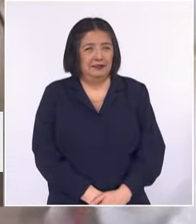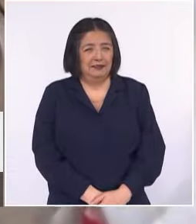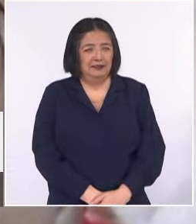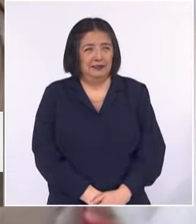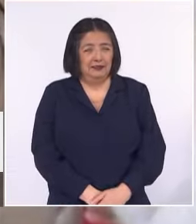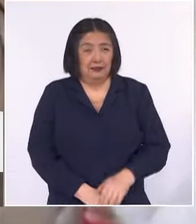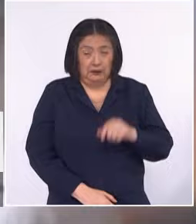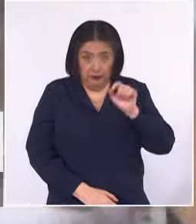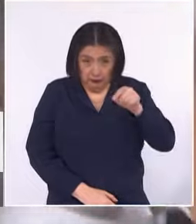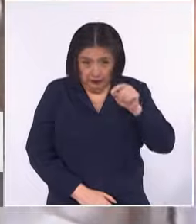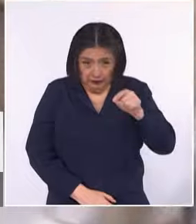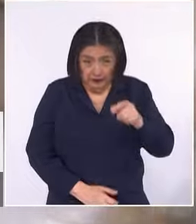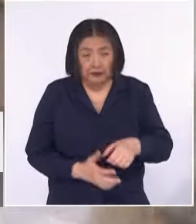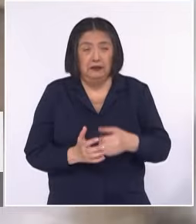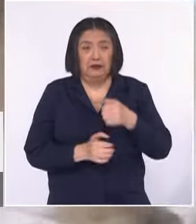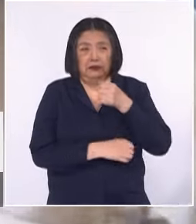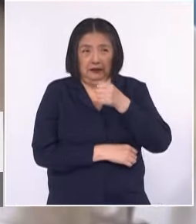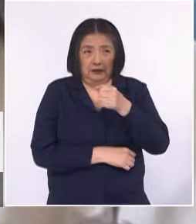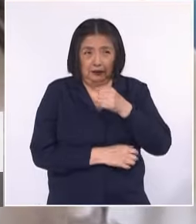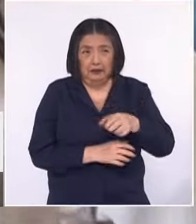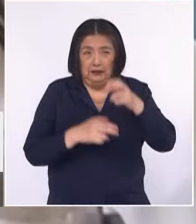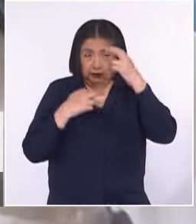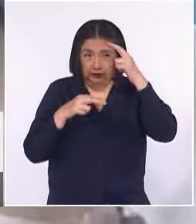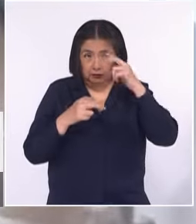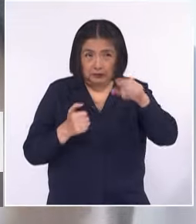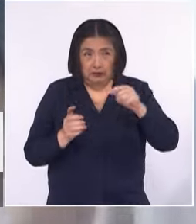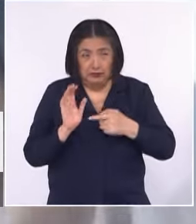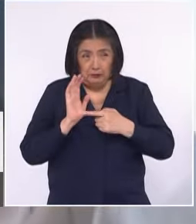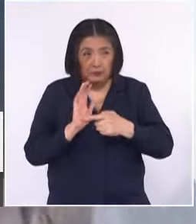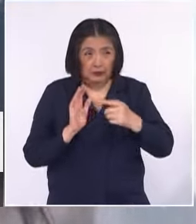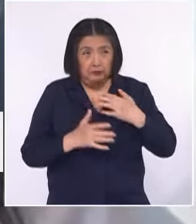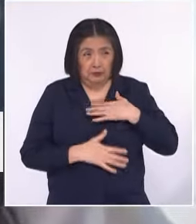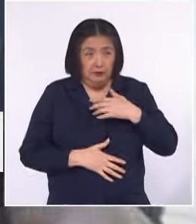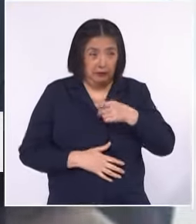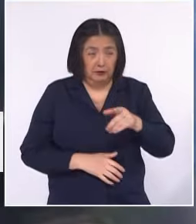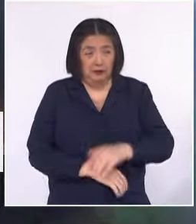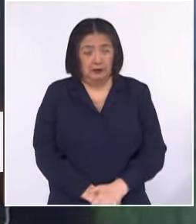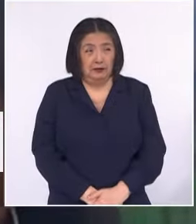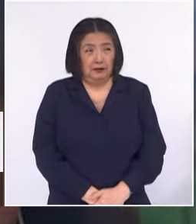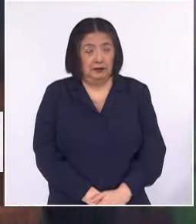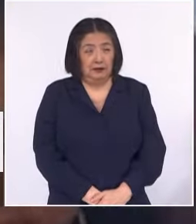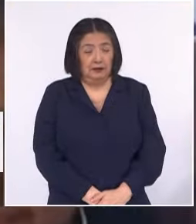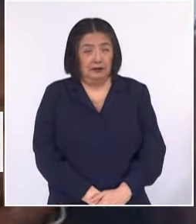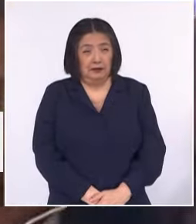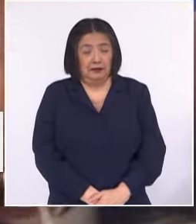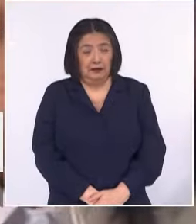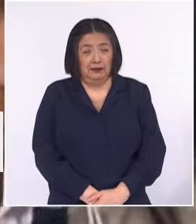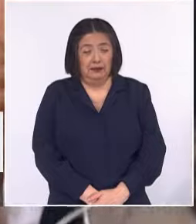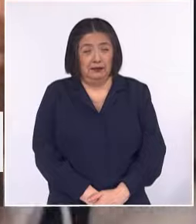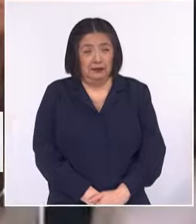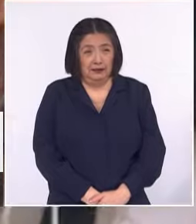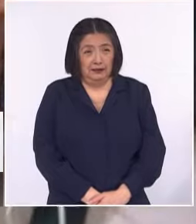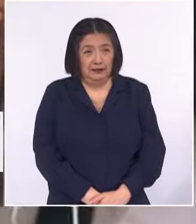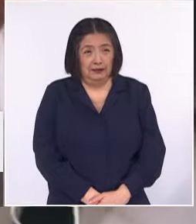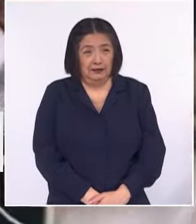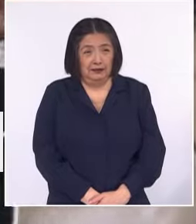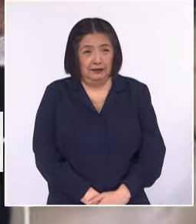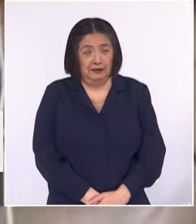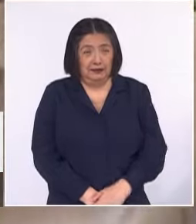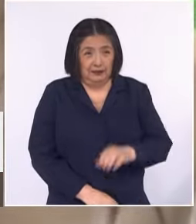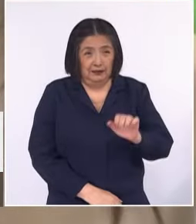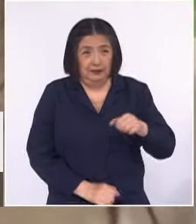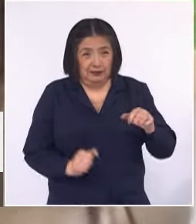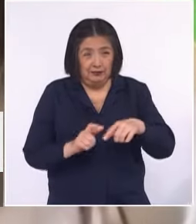a ver. En donde hiciste la nota, donde nos mostraste cómo se divertían. Sí, fue